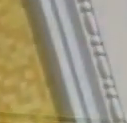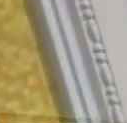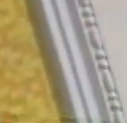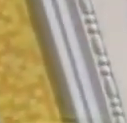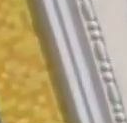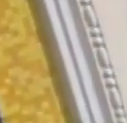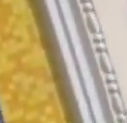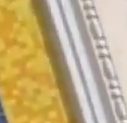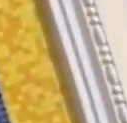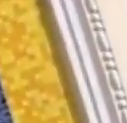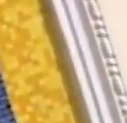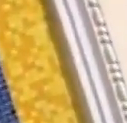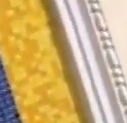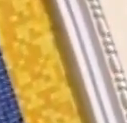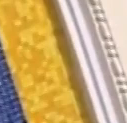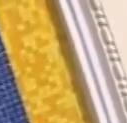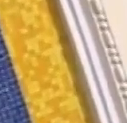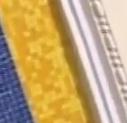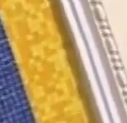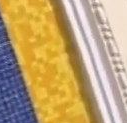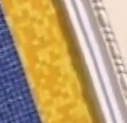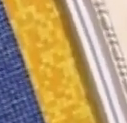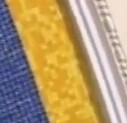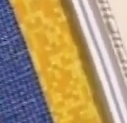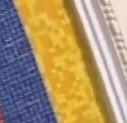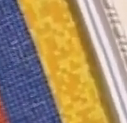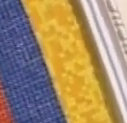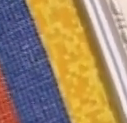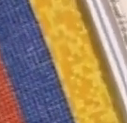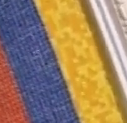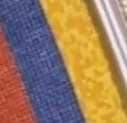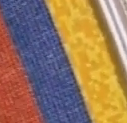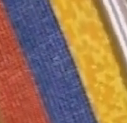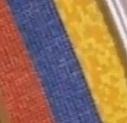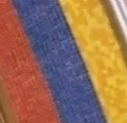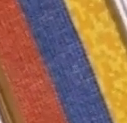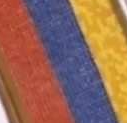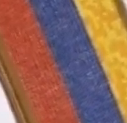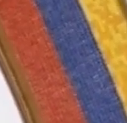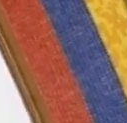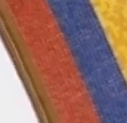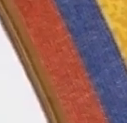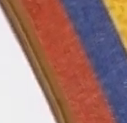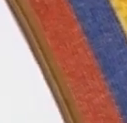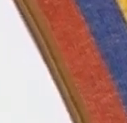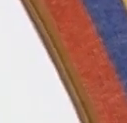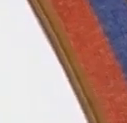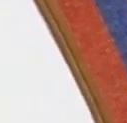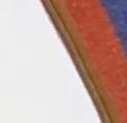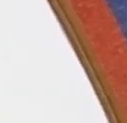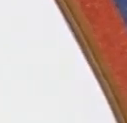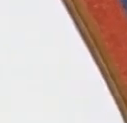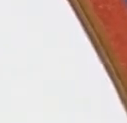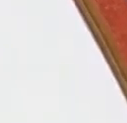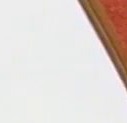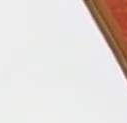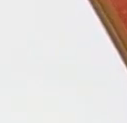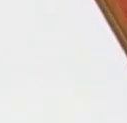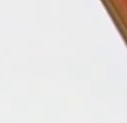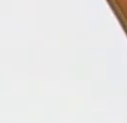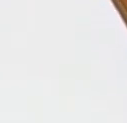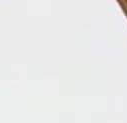han implementado y que ha implementado el comandante, el presidente obrero Nicolás Maduro, siguiendo las políticas